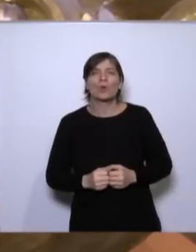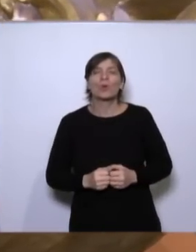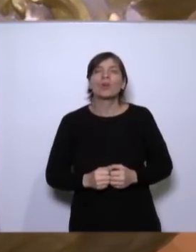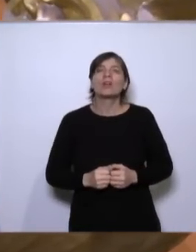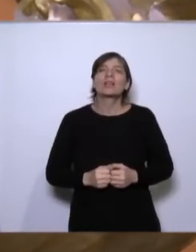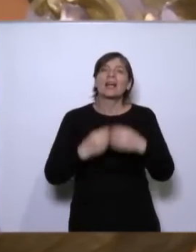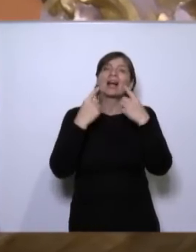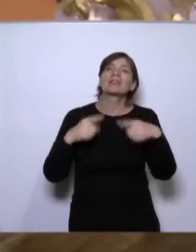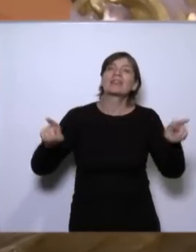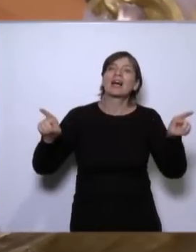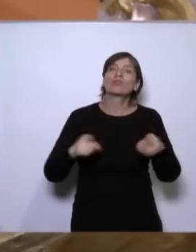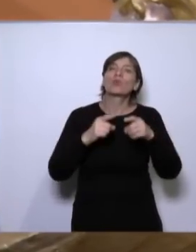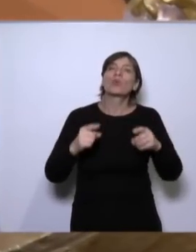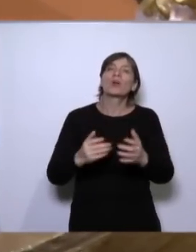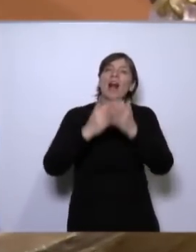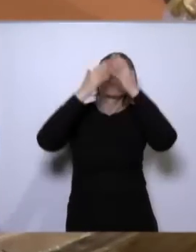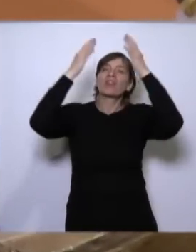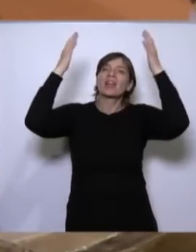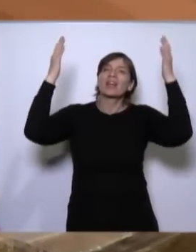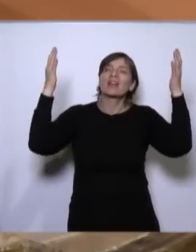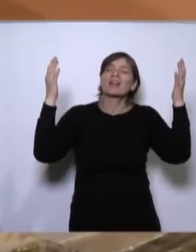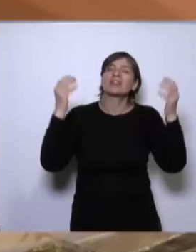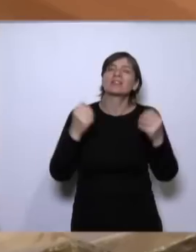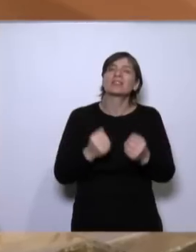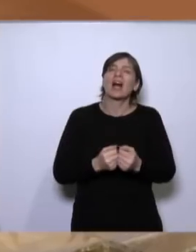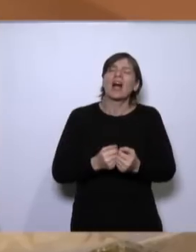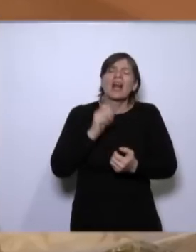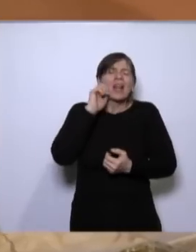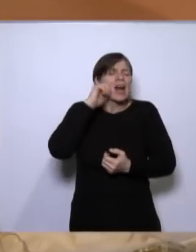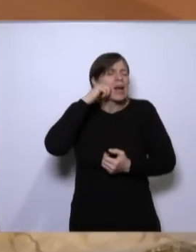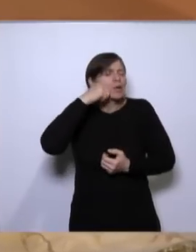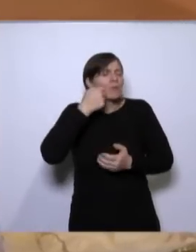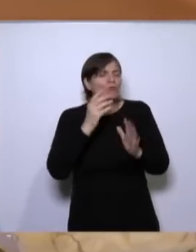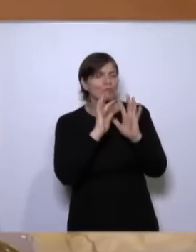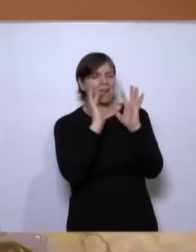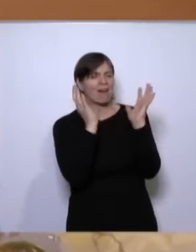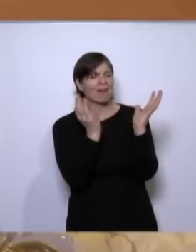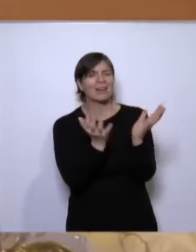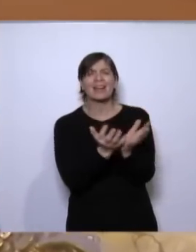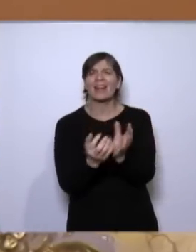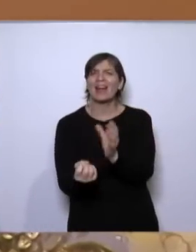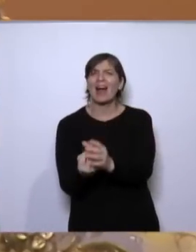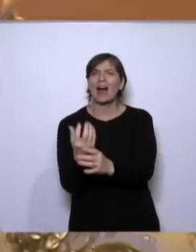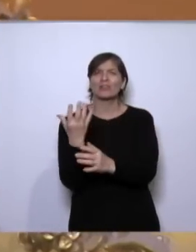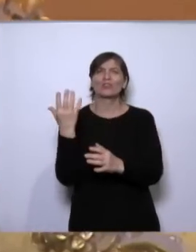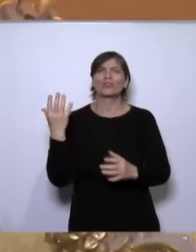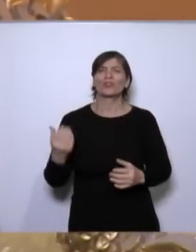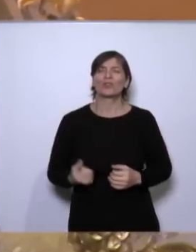nuestro, canta tu grandeza, la hermosa